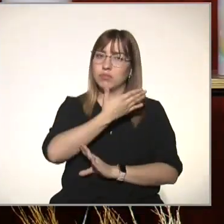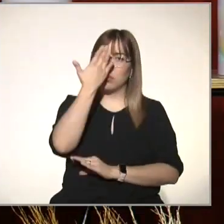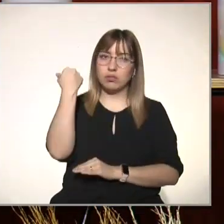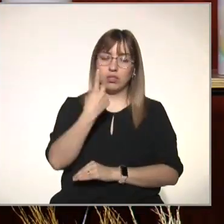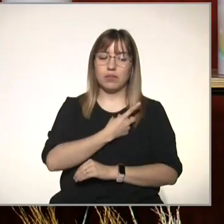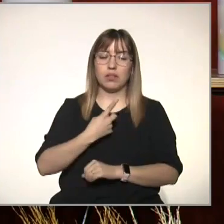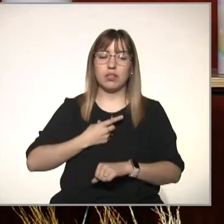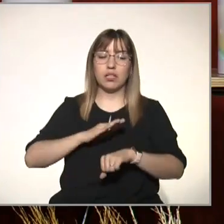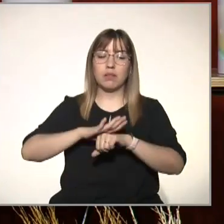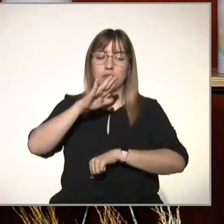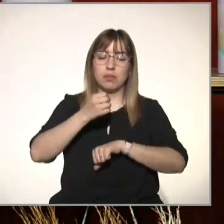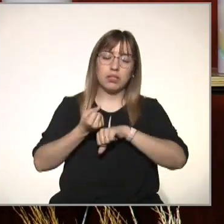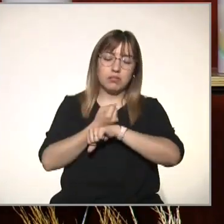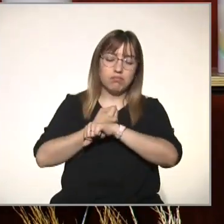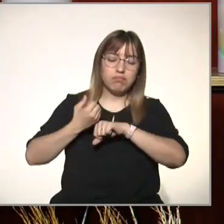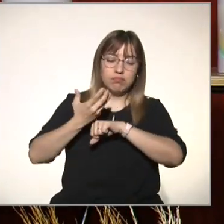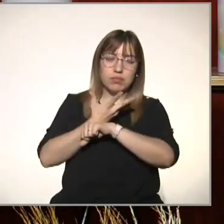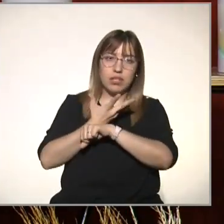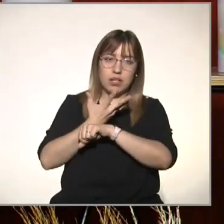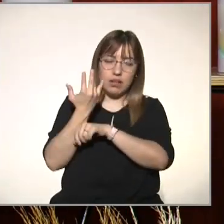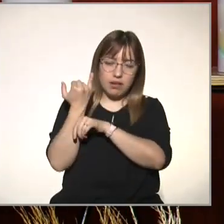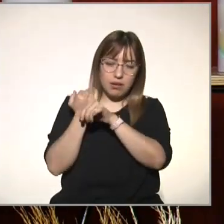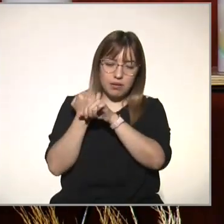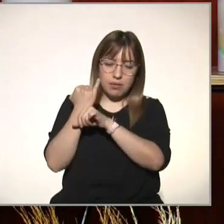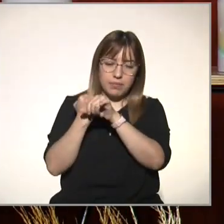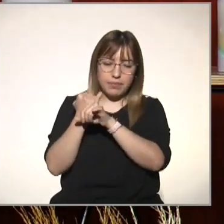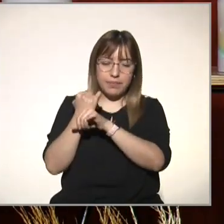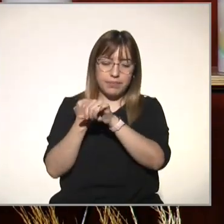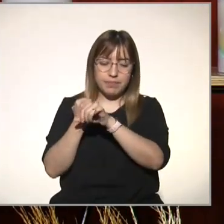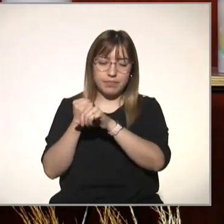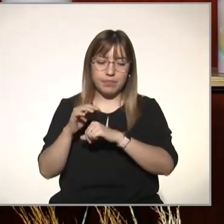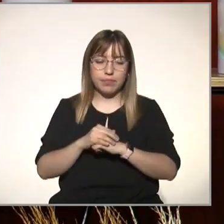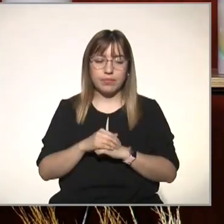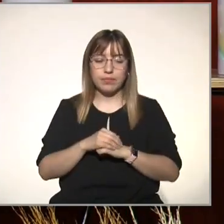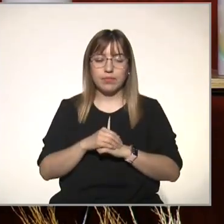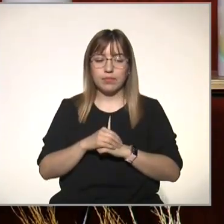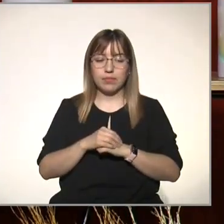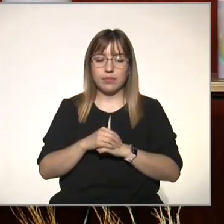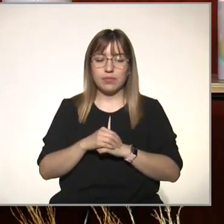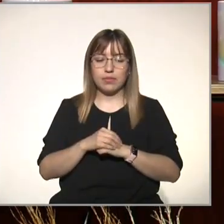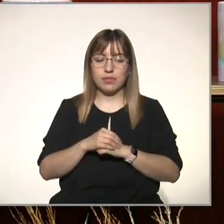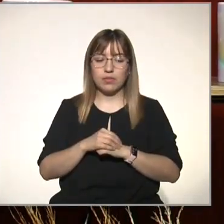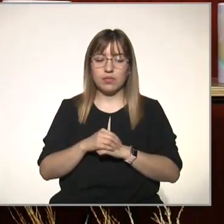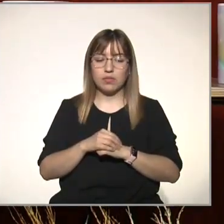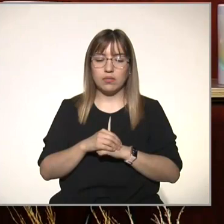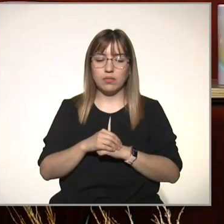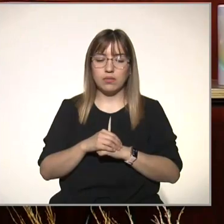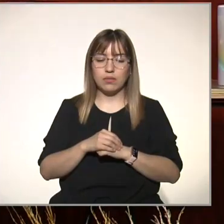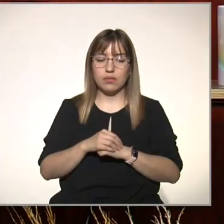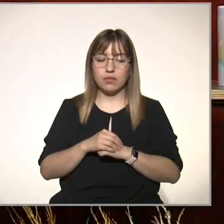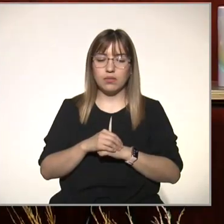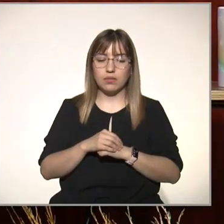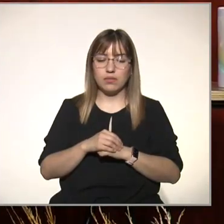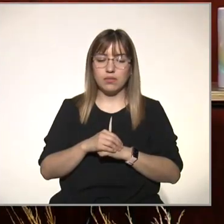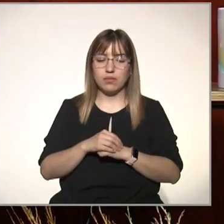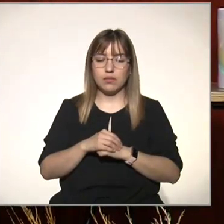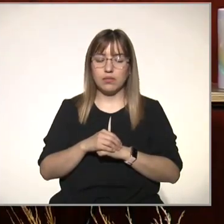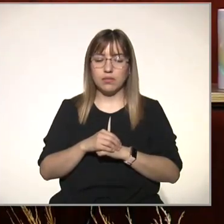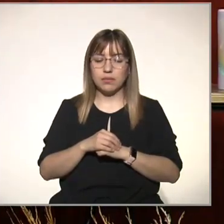de otras formas, pero es algo que cada vez se va haciendo más laxo, menos concreto, menos en